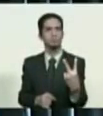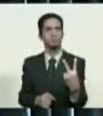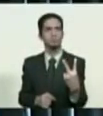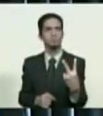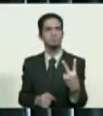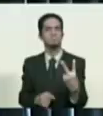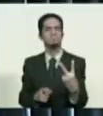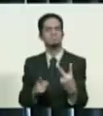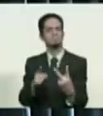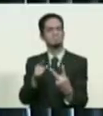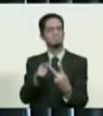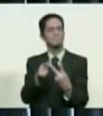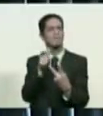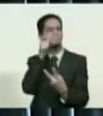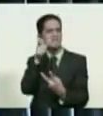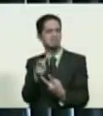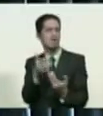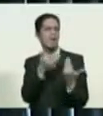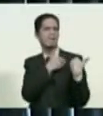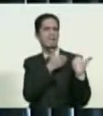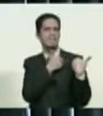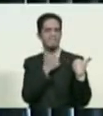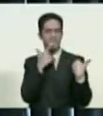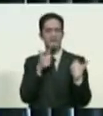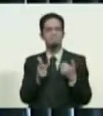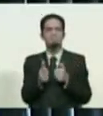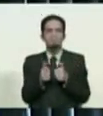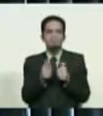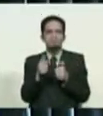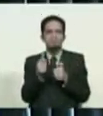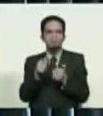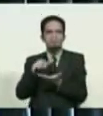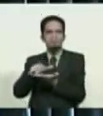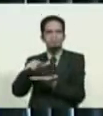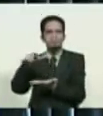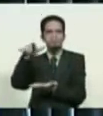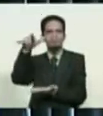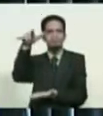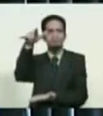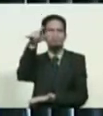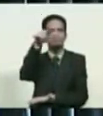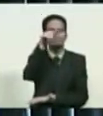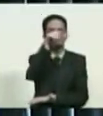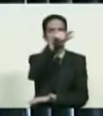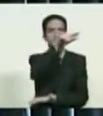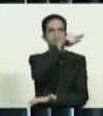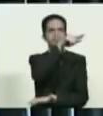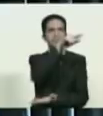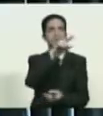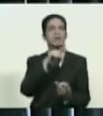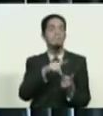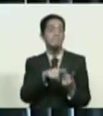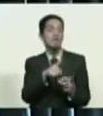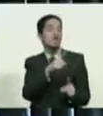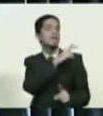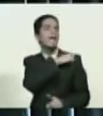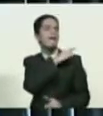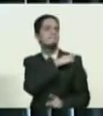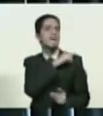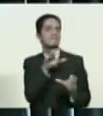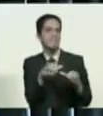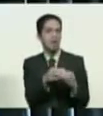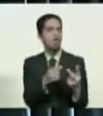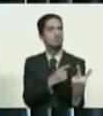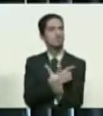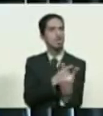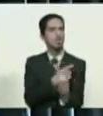dron desde el centro empresarial Cipreses hasta la tarima de la avenida Bolívar, pero era el jefe del equipo 2 y del equipo 1.